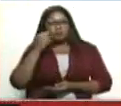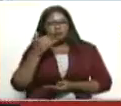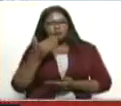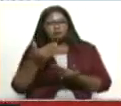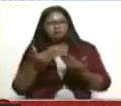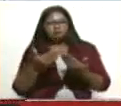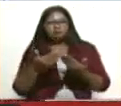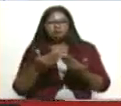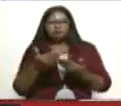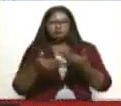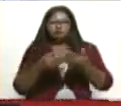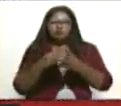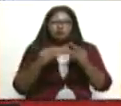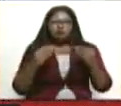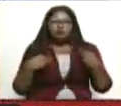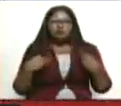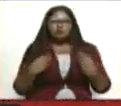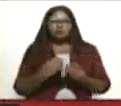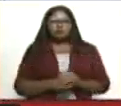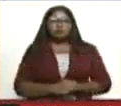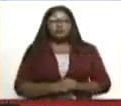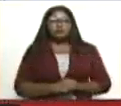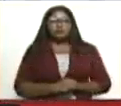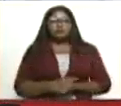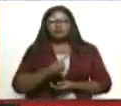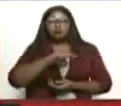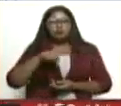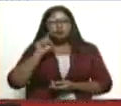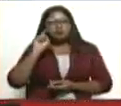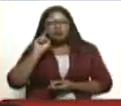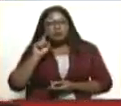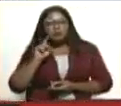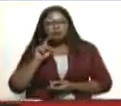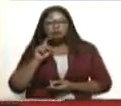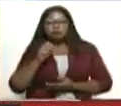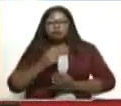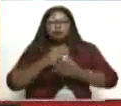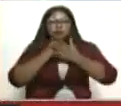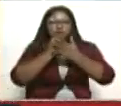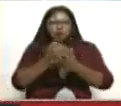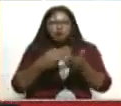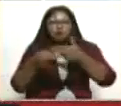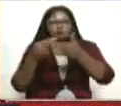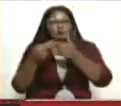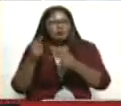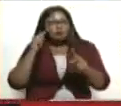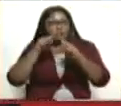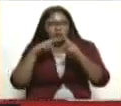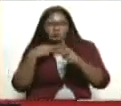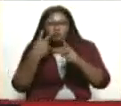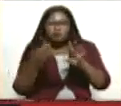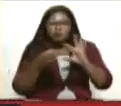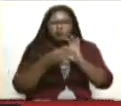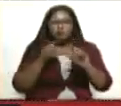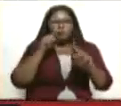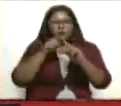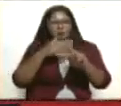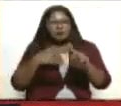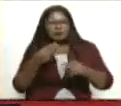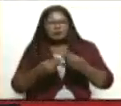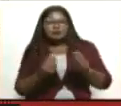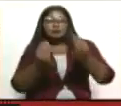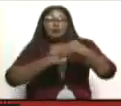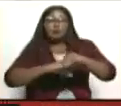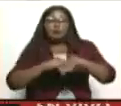obra, donde se ayude a construir con miles de voces los propósitos comunes de un gran